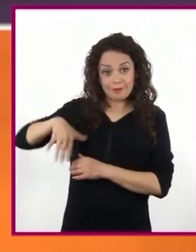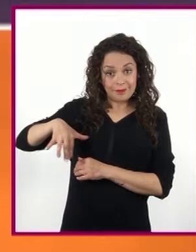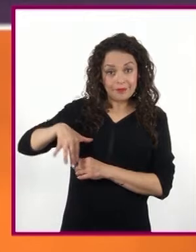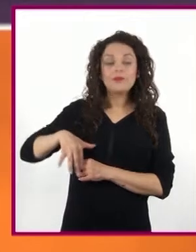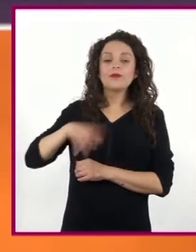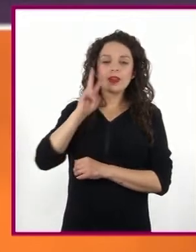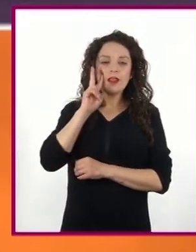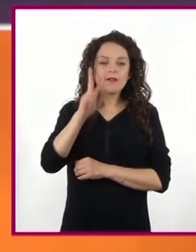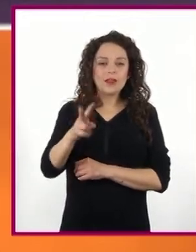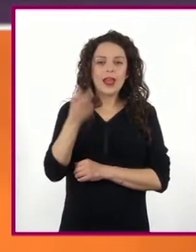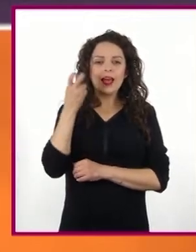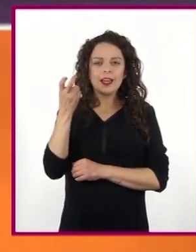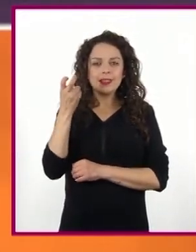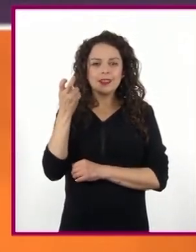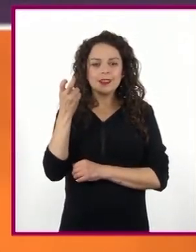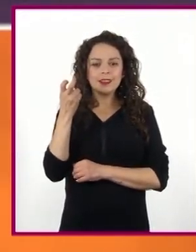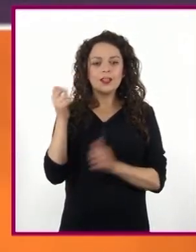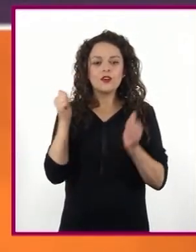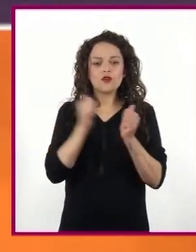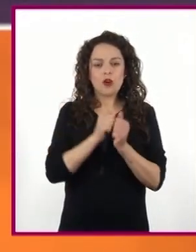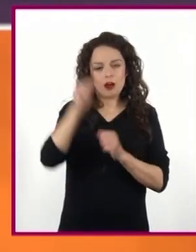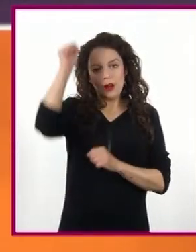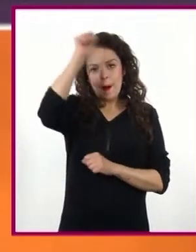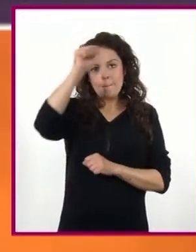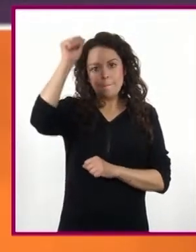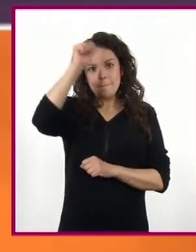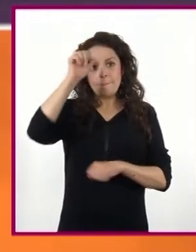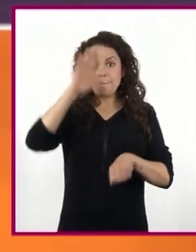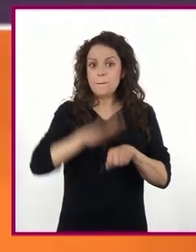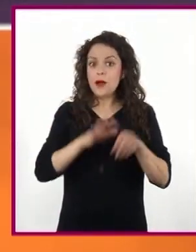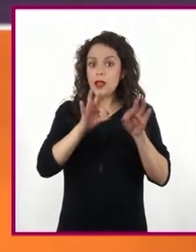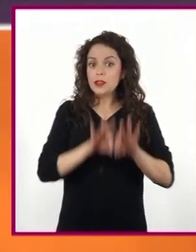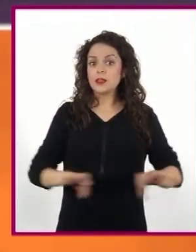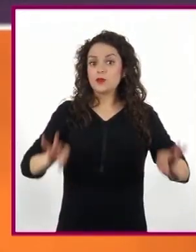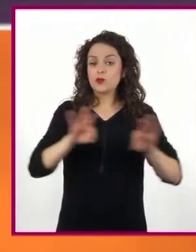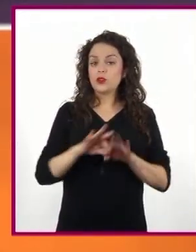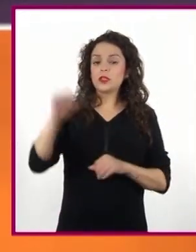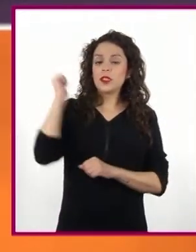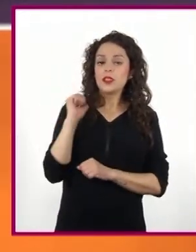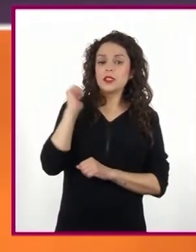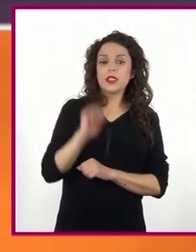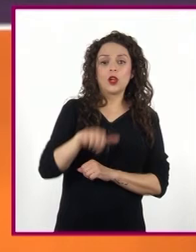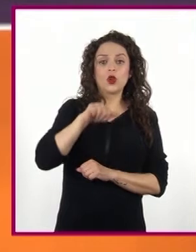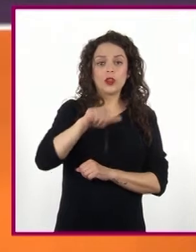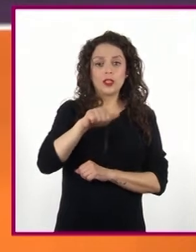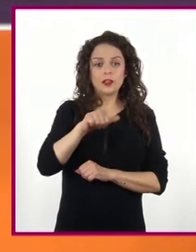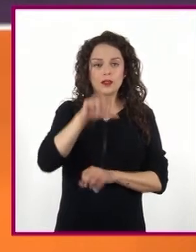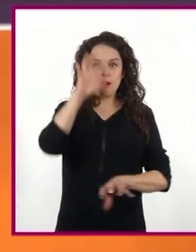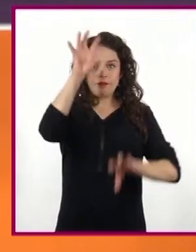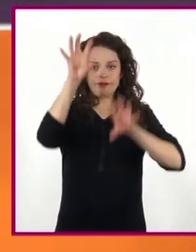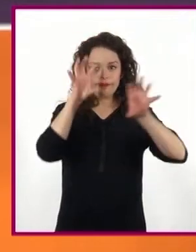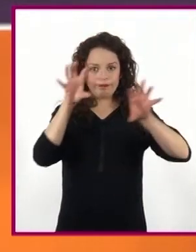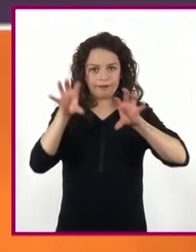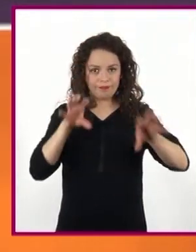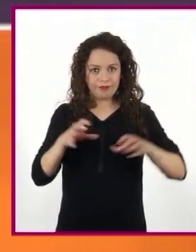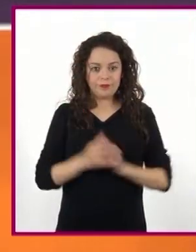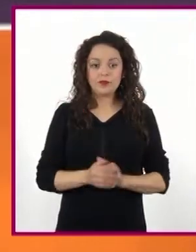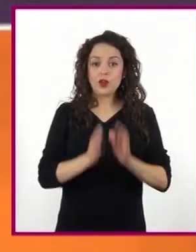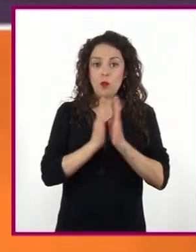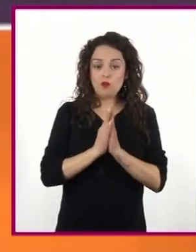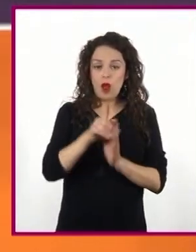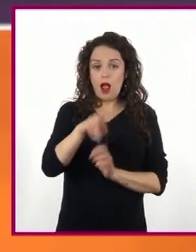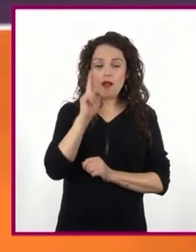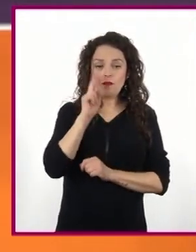el siguiente esquema con los frailes más representativos del siglo XVI. Les invito a que me sigan en la lectura de